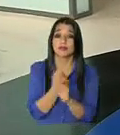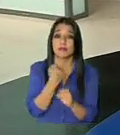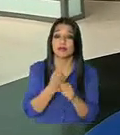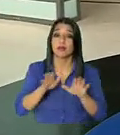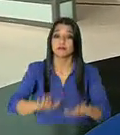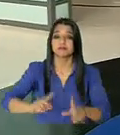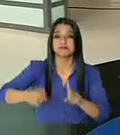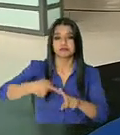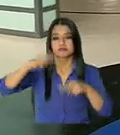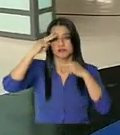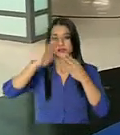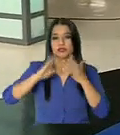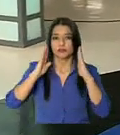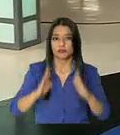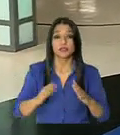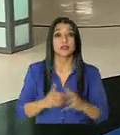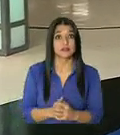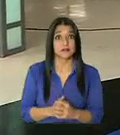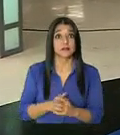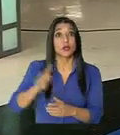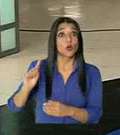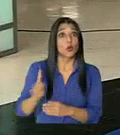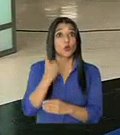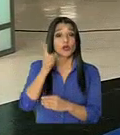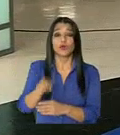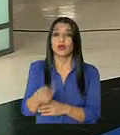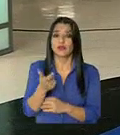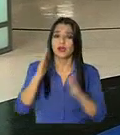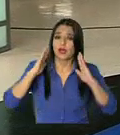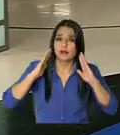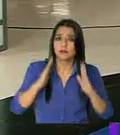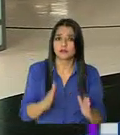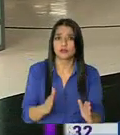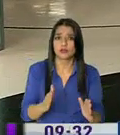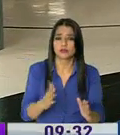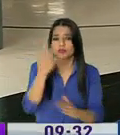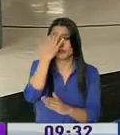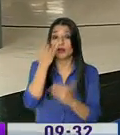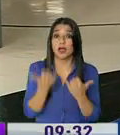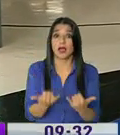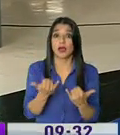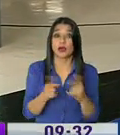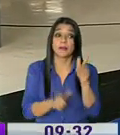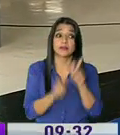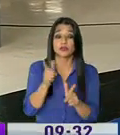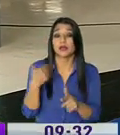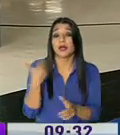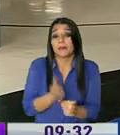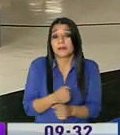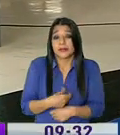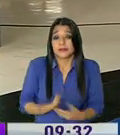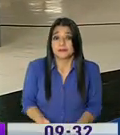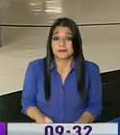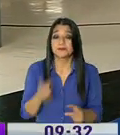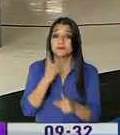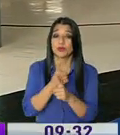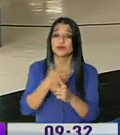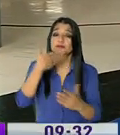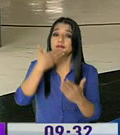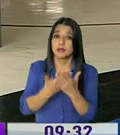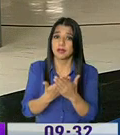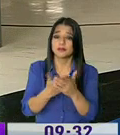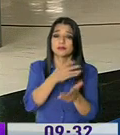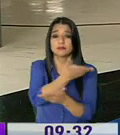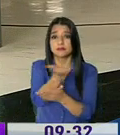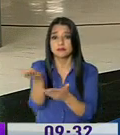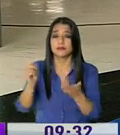el primer noticiero de la comunidad. Lo dijo cierto, el único medio que se preocupa porque ahora la gente tiene hambre. Así es, por eso queremos agradecerles a